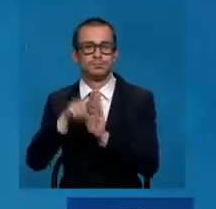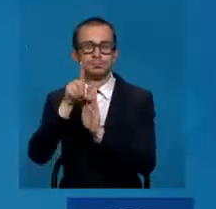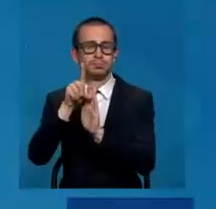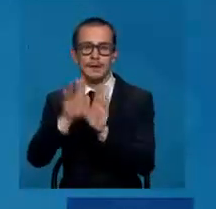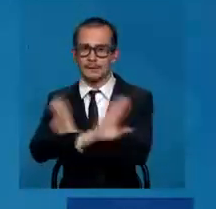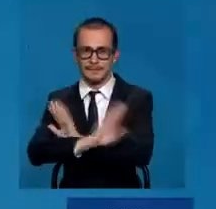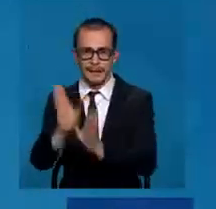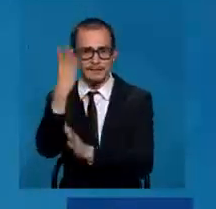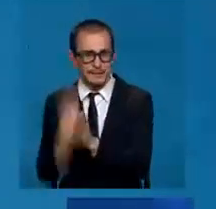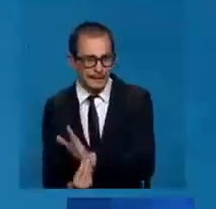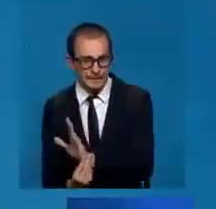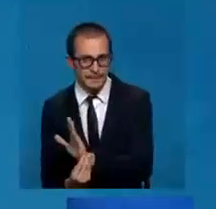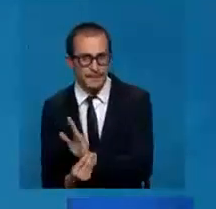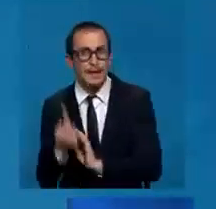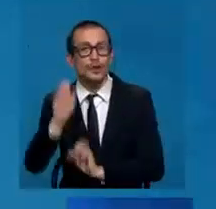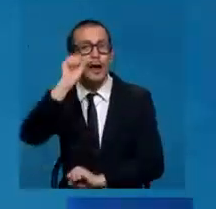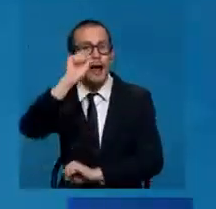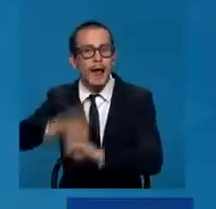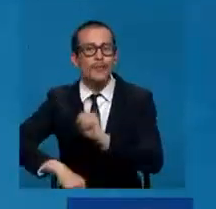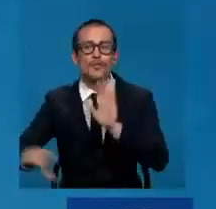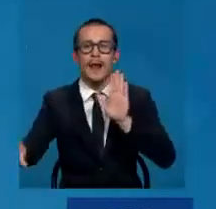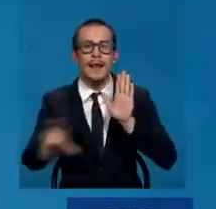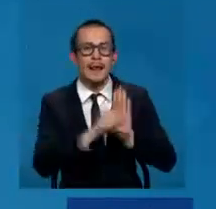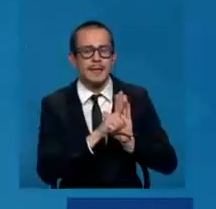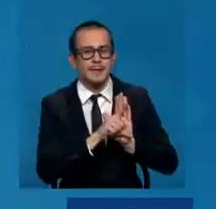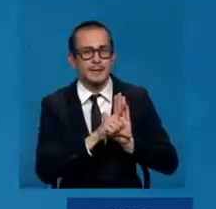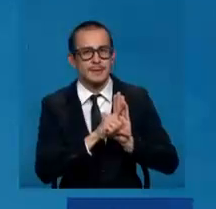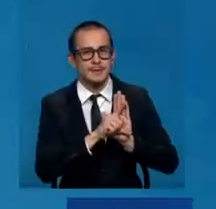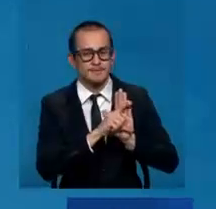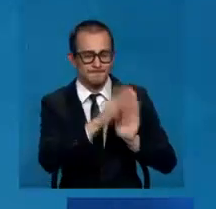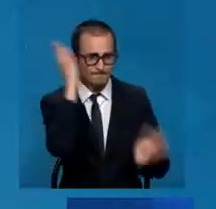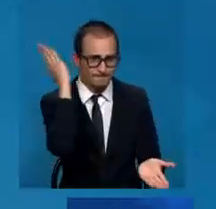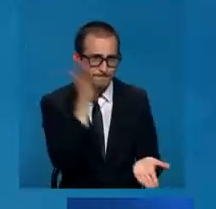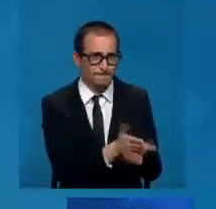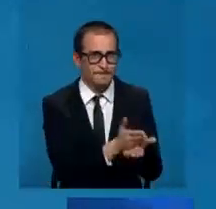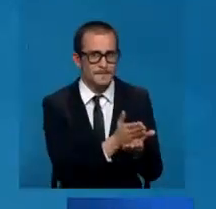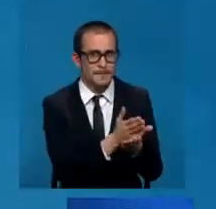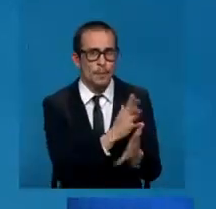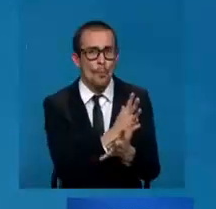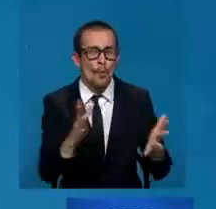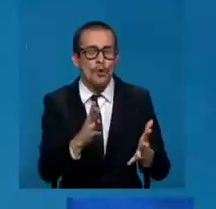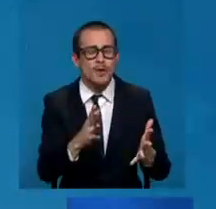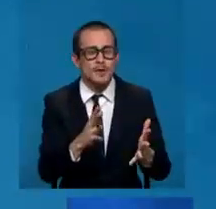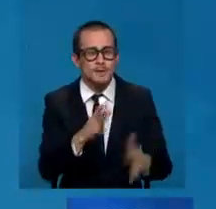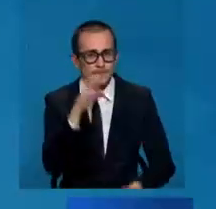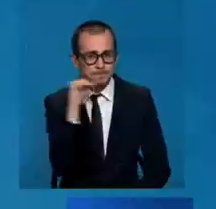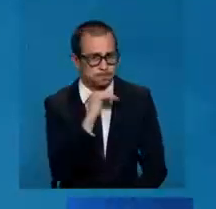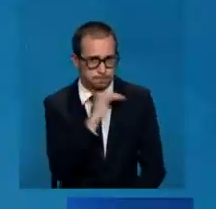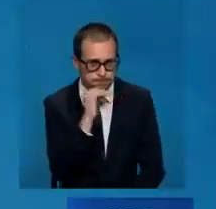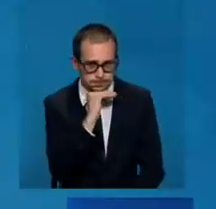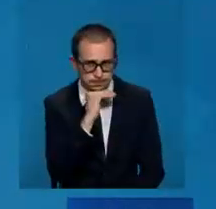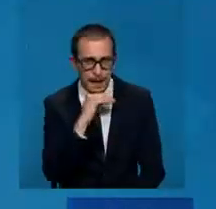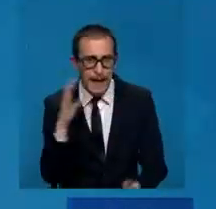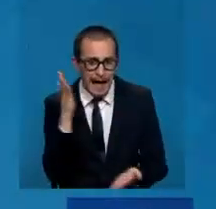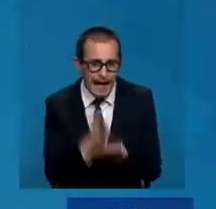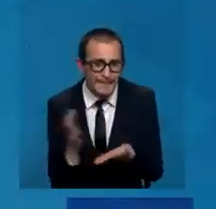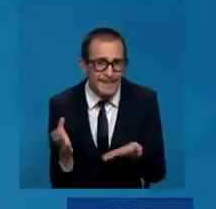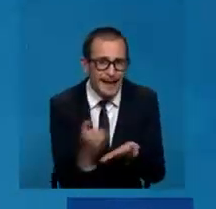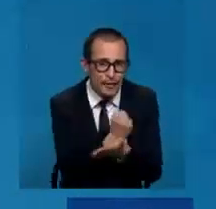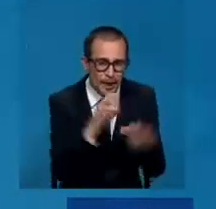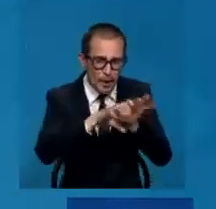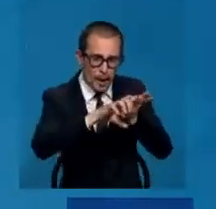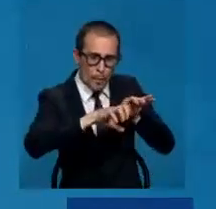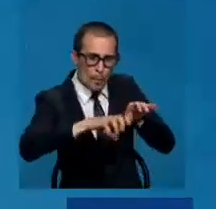lo que requerirá la aprobación de una ley que debe ser muy urgente, hasta que logremos un